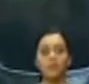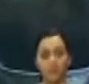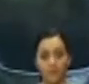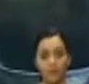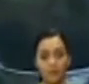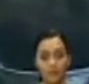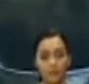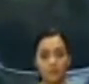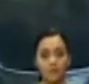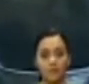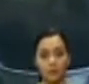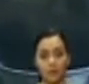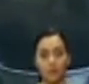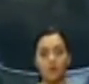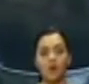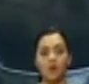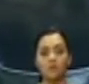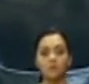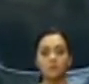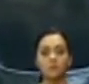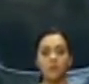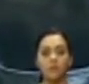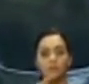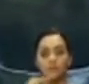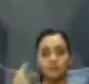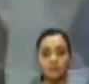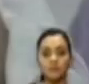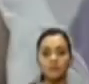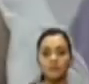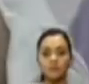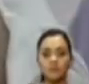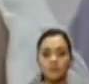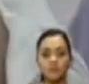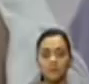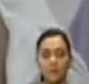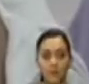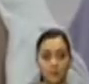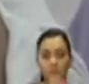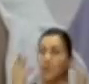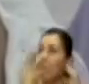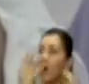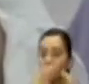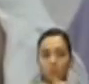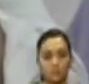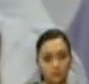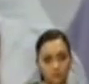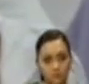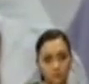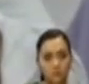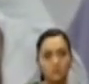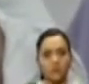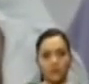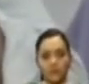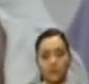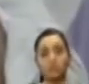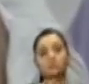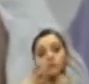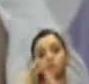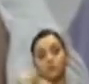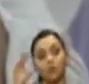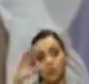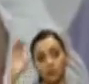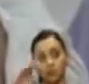son, mantienen adecuada temperatura en la sierra, mantienen el calor, en la